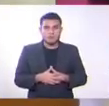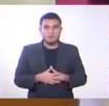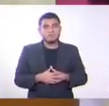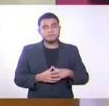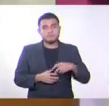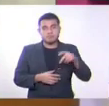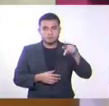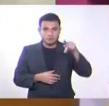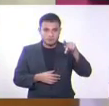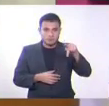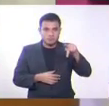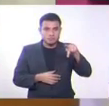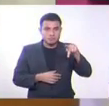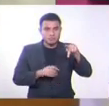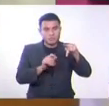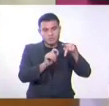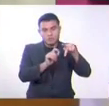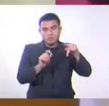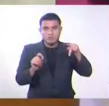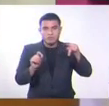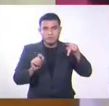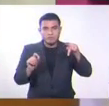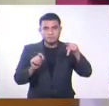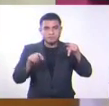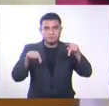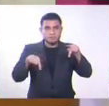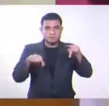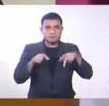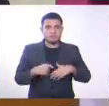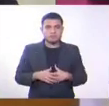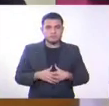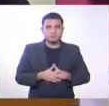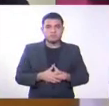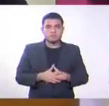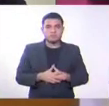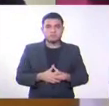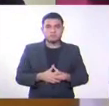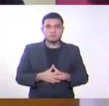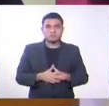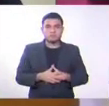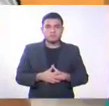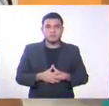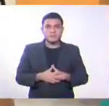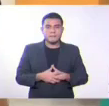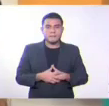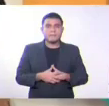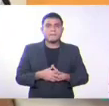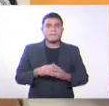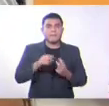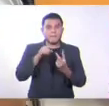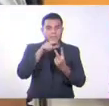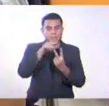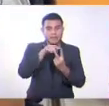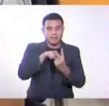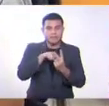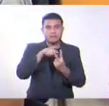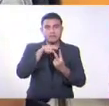P hasta el punto Q era la siguiente. La raíz